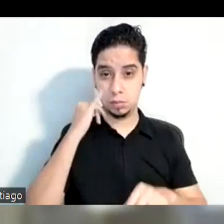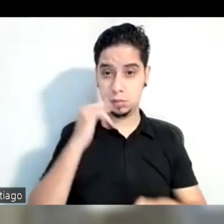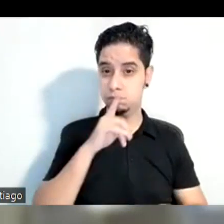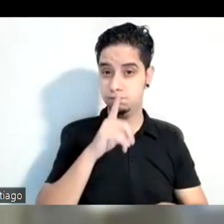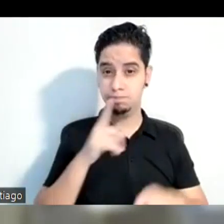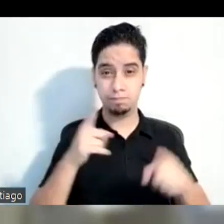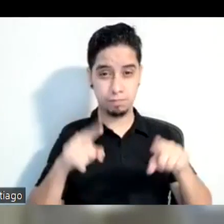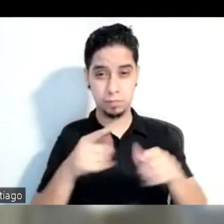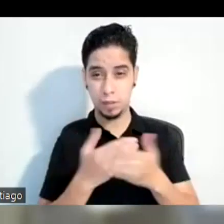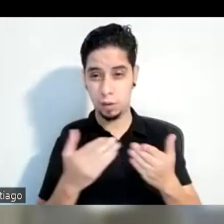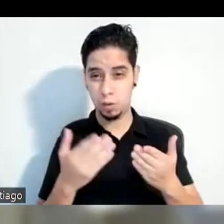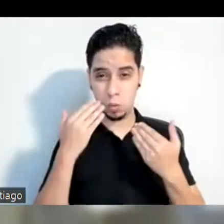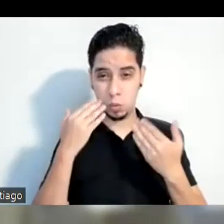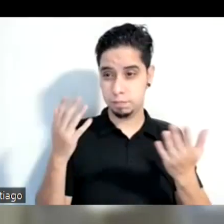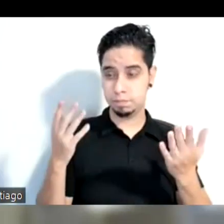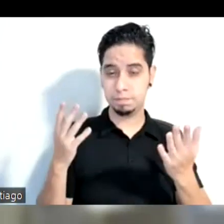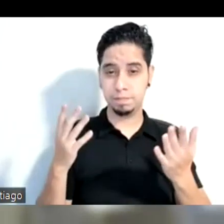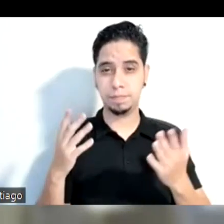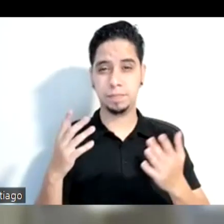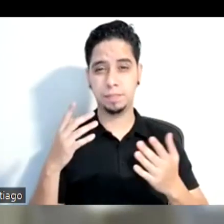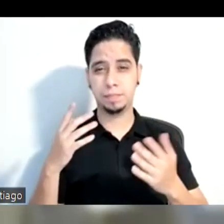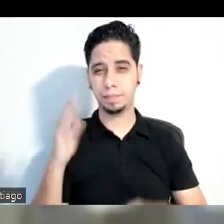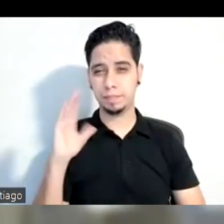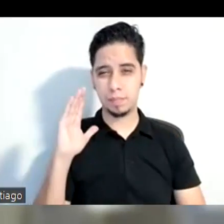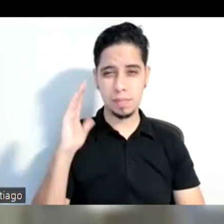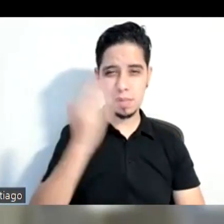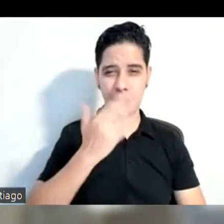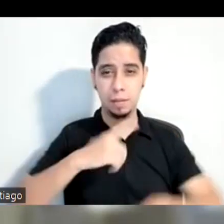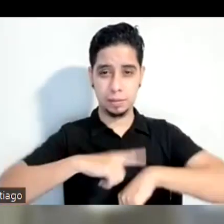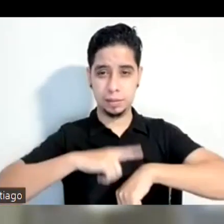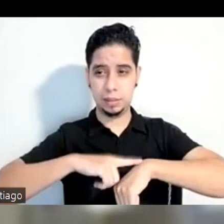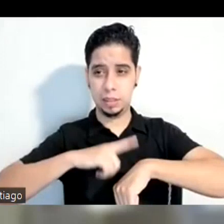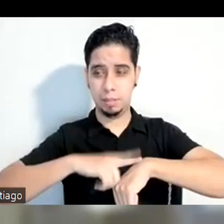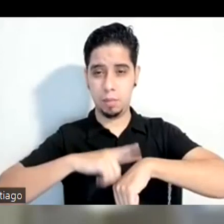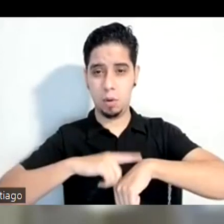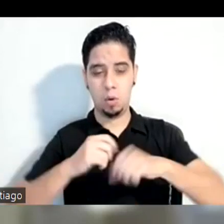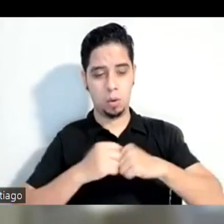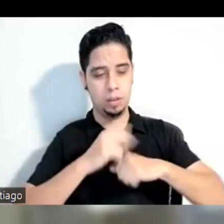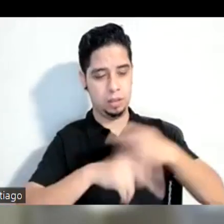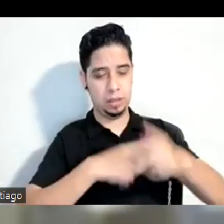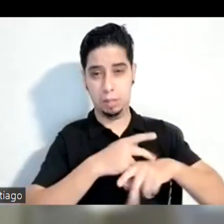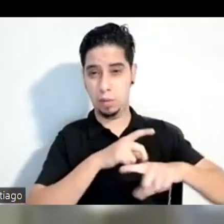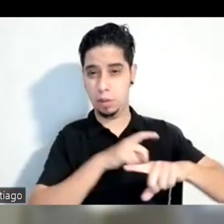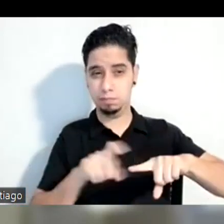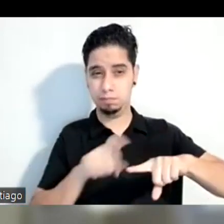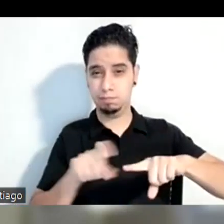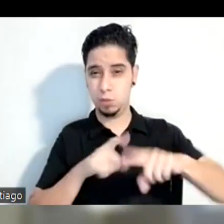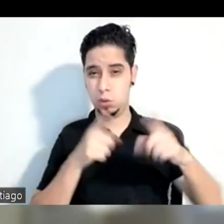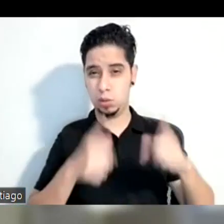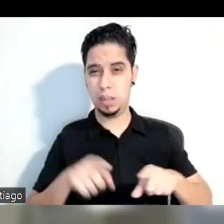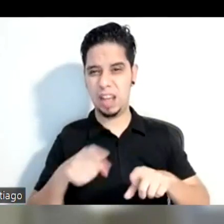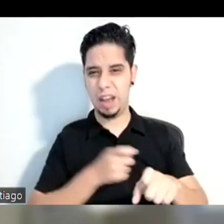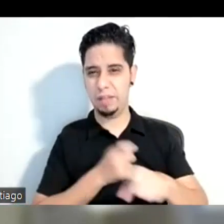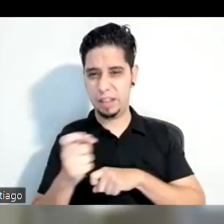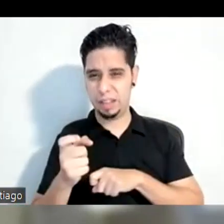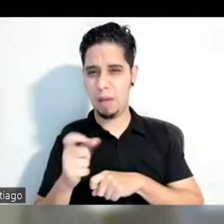hay una pistola, qué sé yo. Sí. Parece que estaban demasiado muy apacorados con ese tipo de llamada y entonces eso estaba afectando a la otra